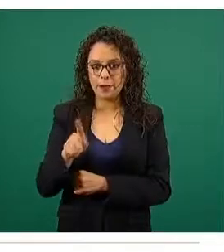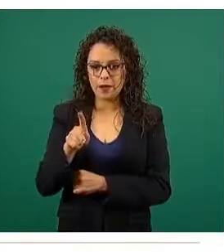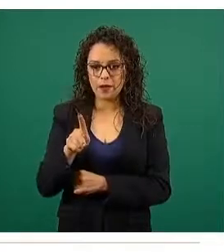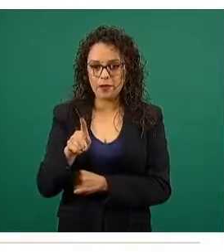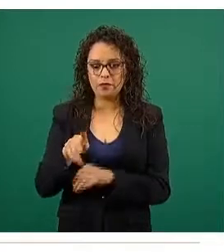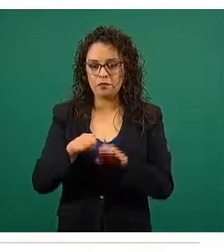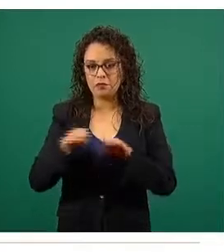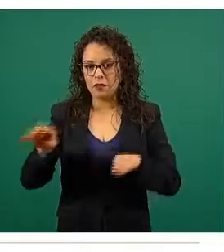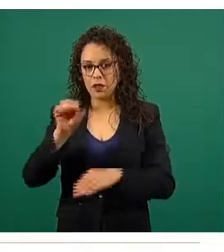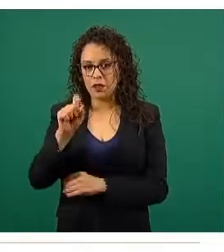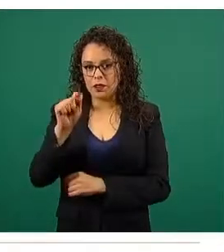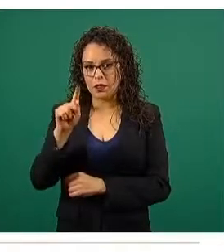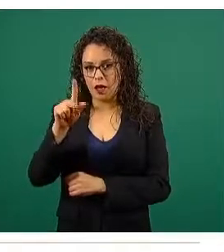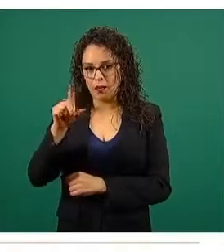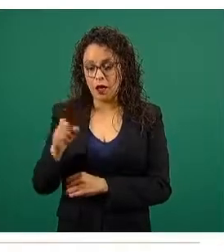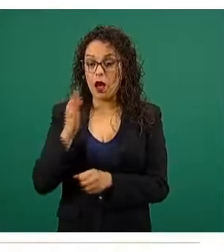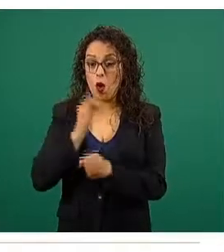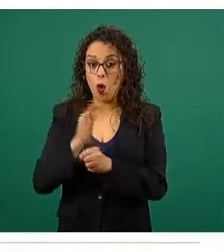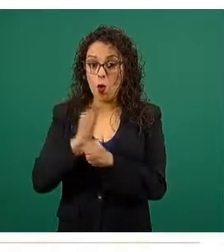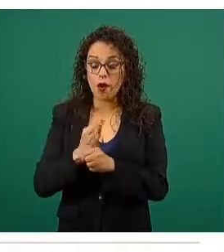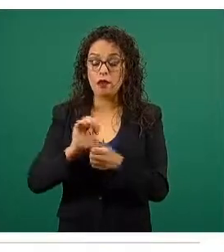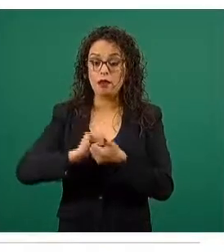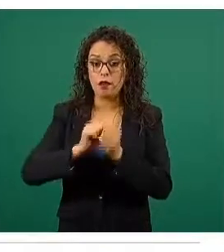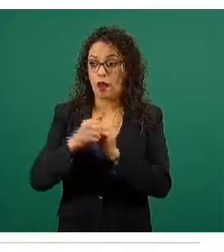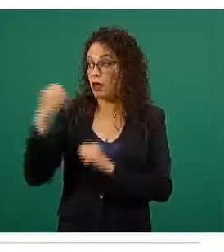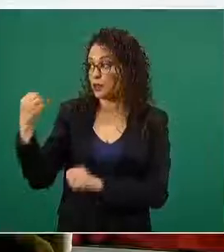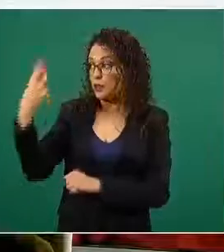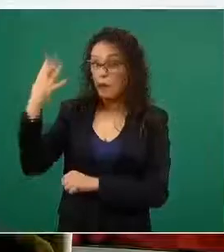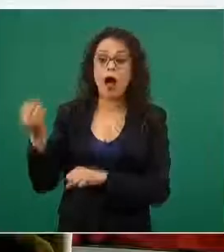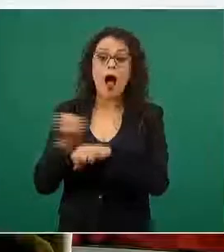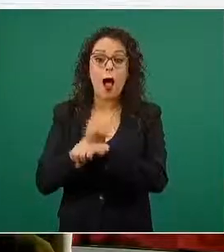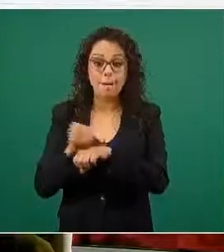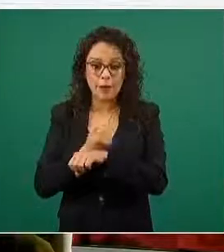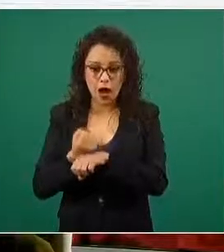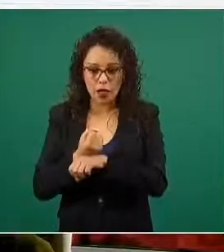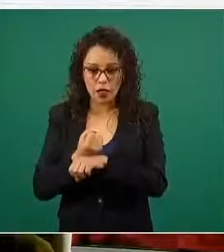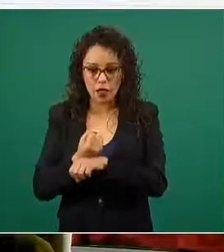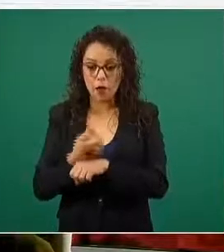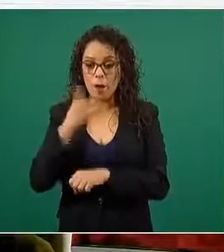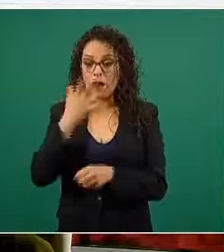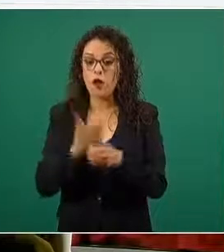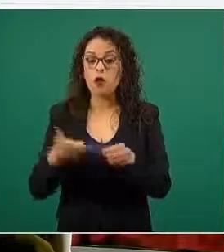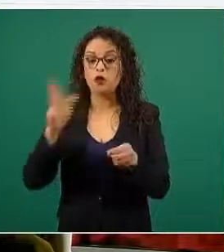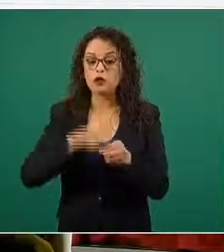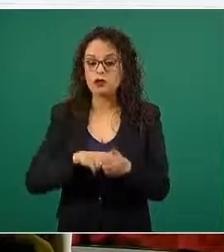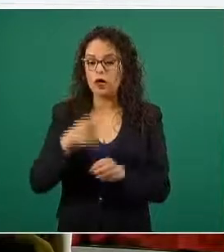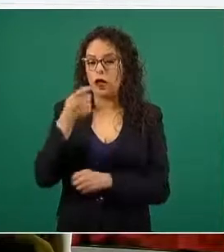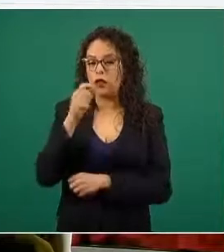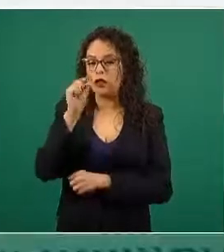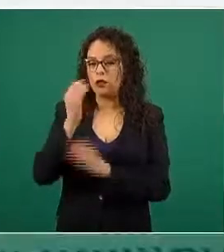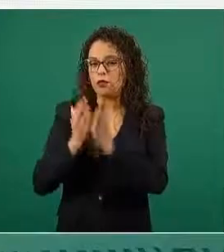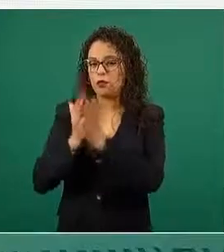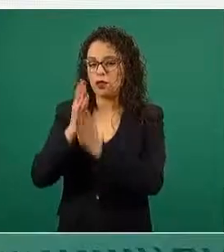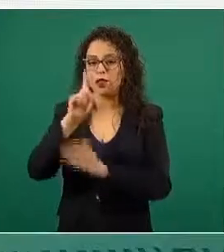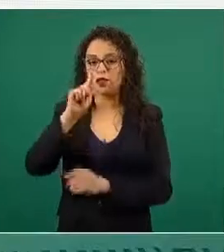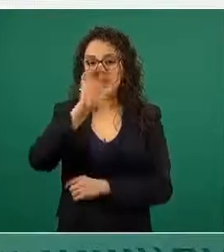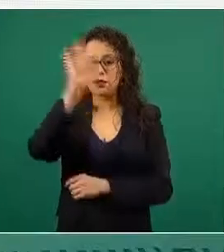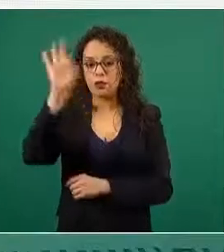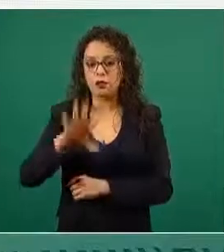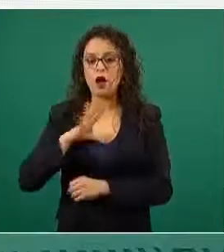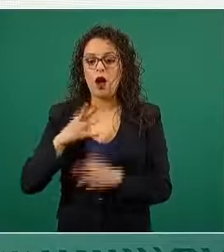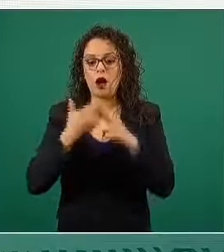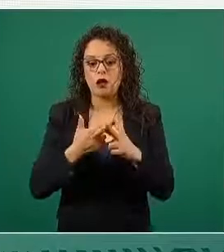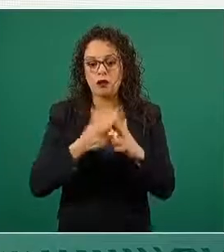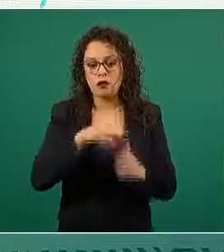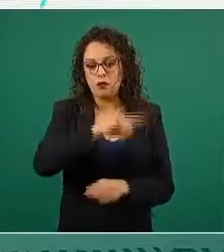Está en este semáforo amarillo, la siguiente, y la hospitalización, una tendencia muy ligera a la alza con 70% de